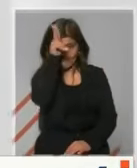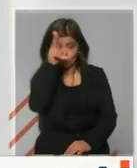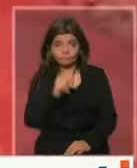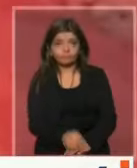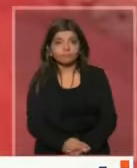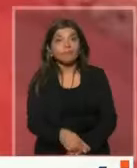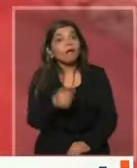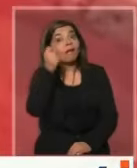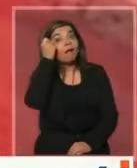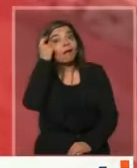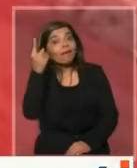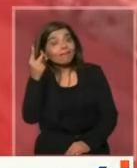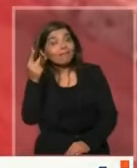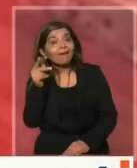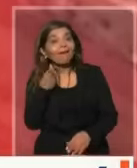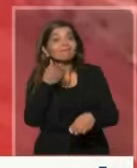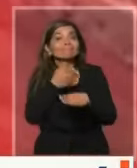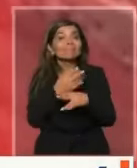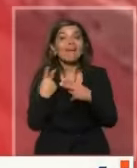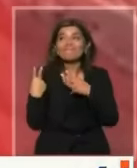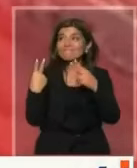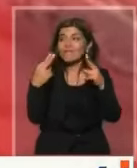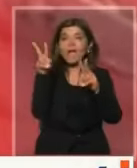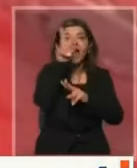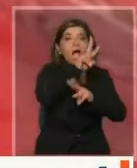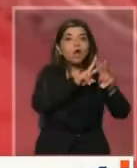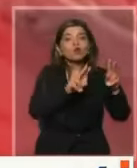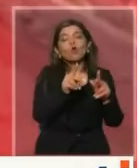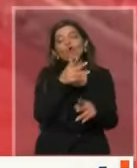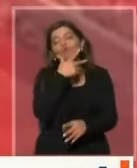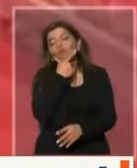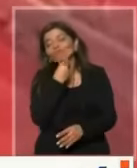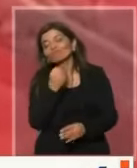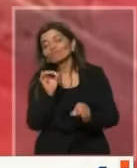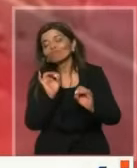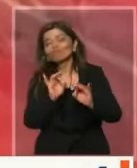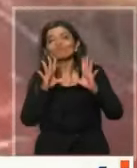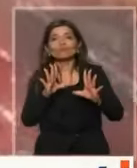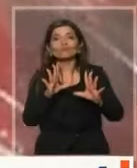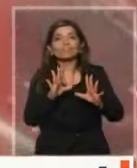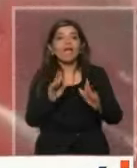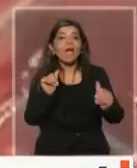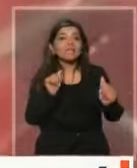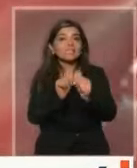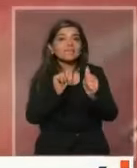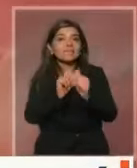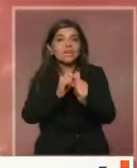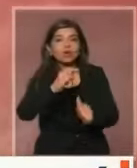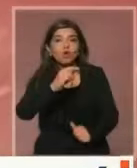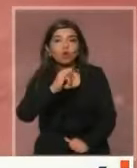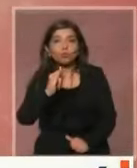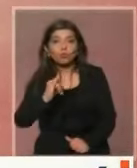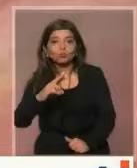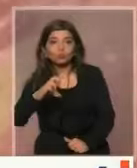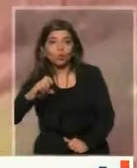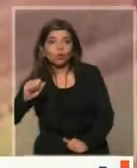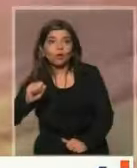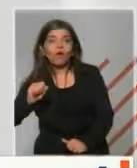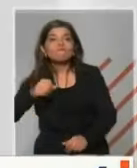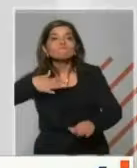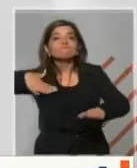La idea, realizar una excursión por uno de los lugares más bellos y más turísticos cercanos a Cusco, el Valle